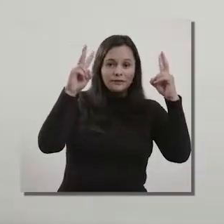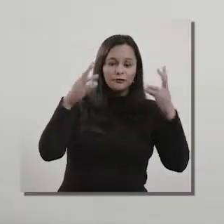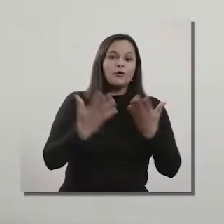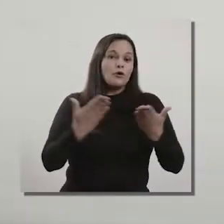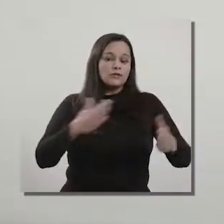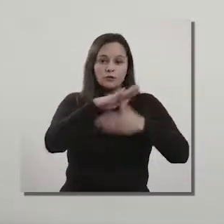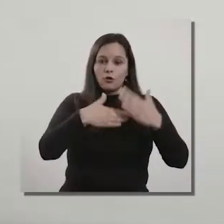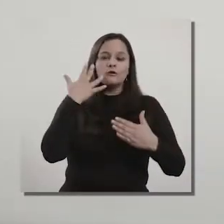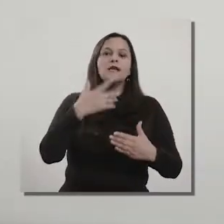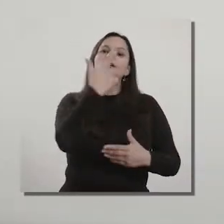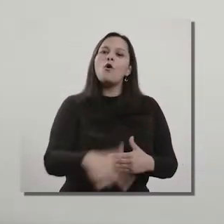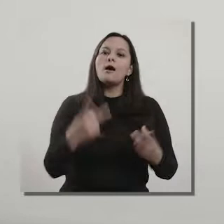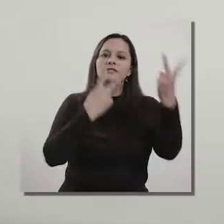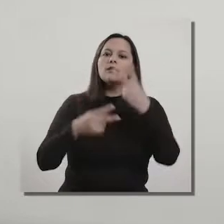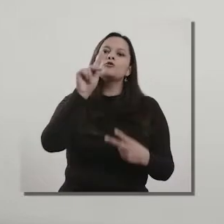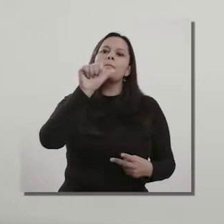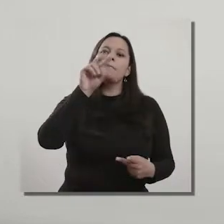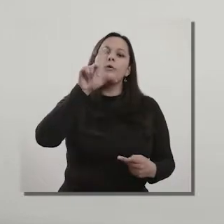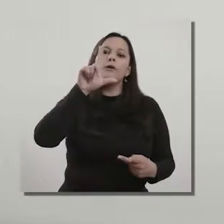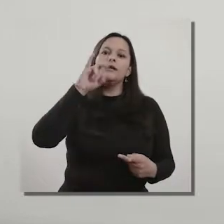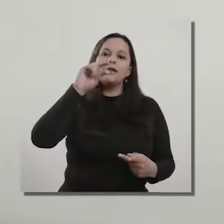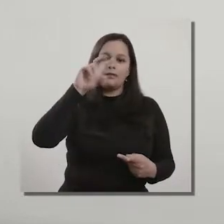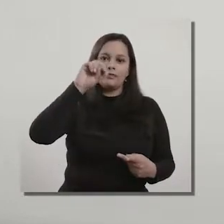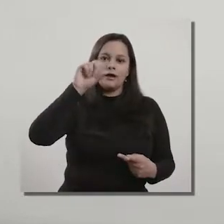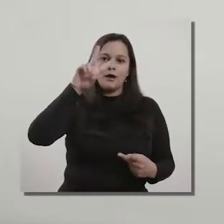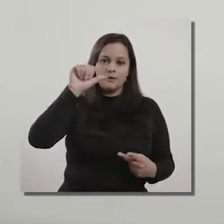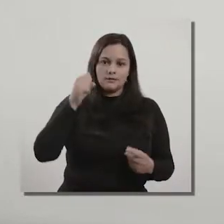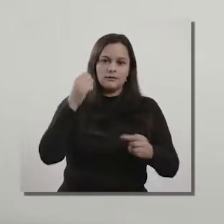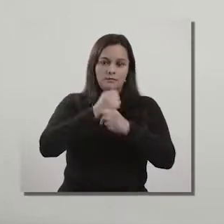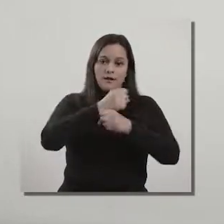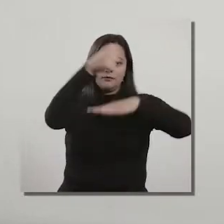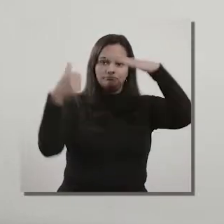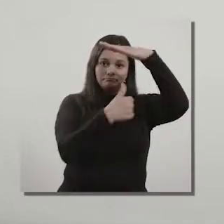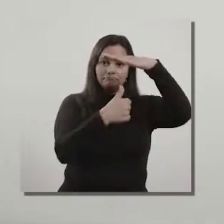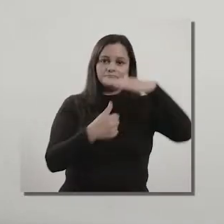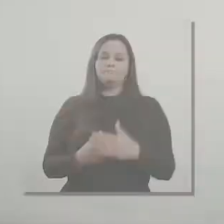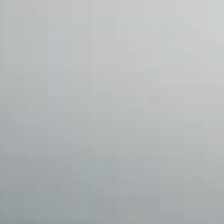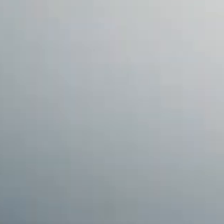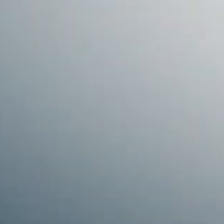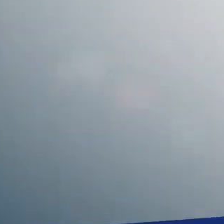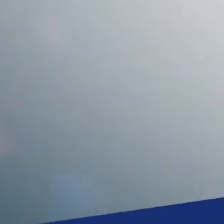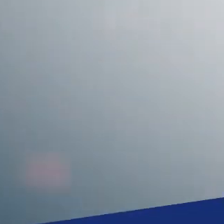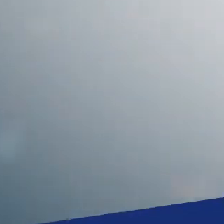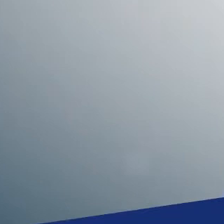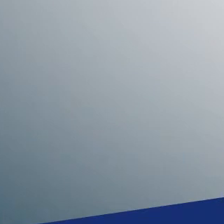En nuestro segmento Cosas de Todos los Días, en la ciudad de Loja, visitaremos a Paulina Navas, quien trabaja en relación de dependencia.